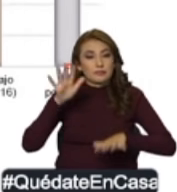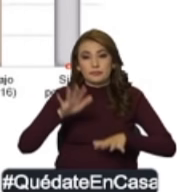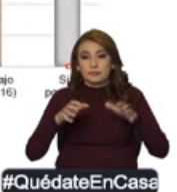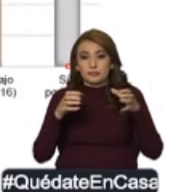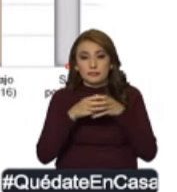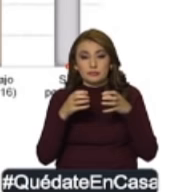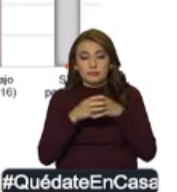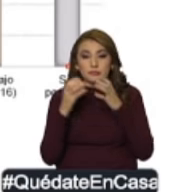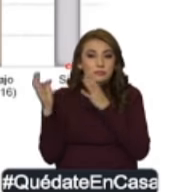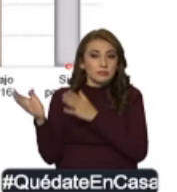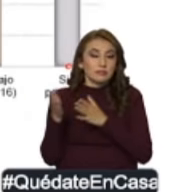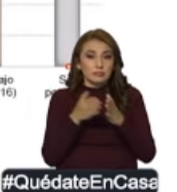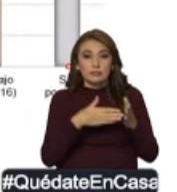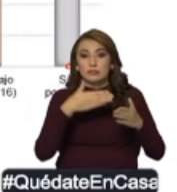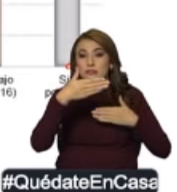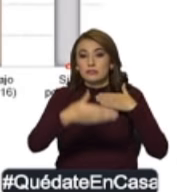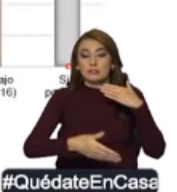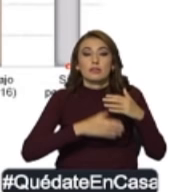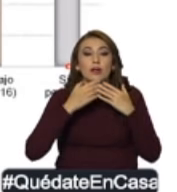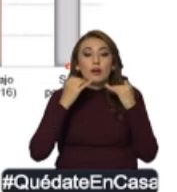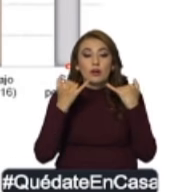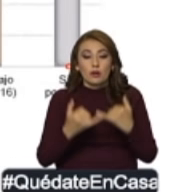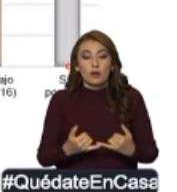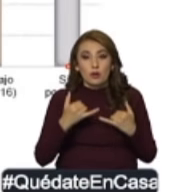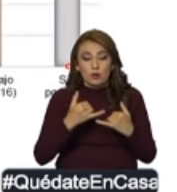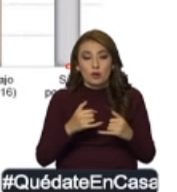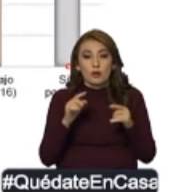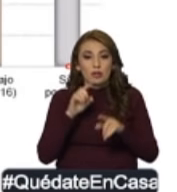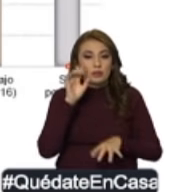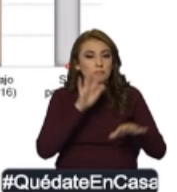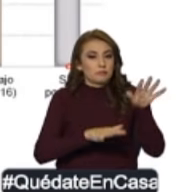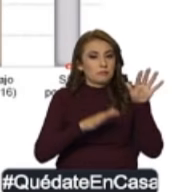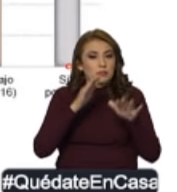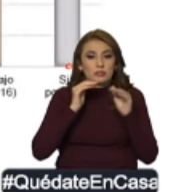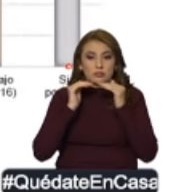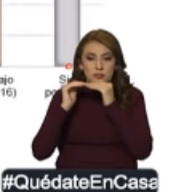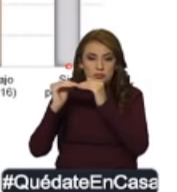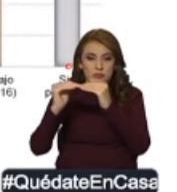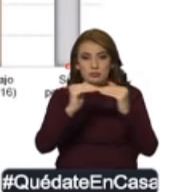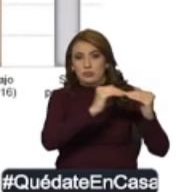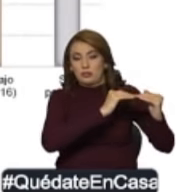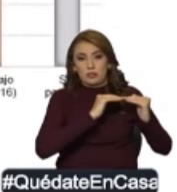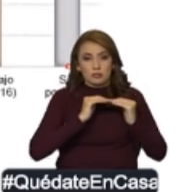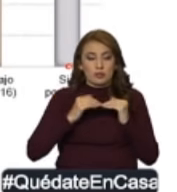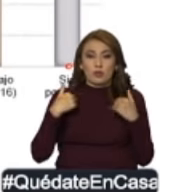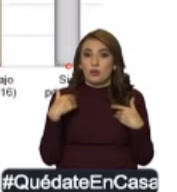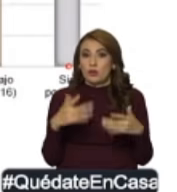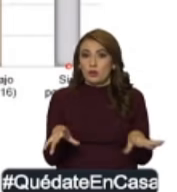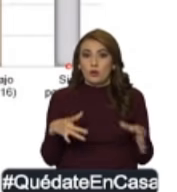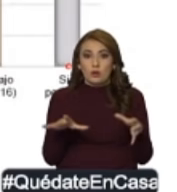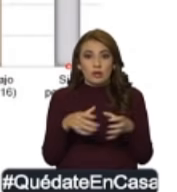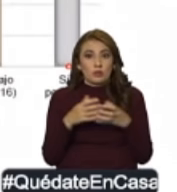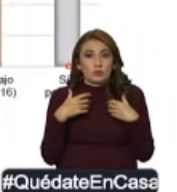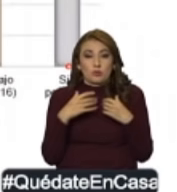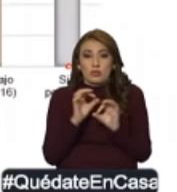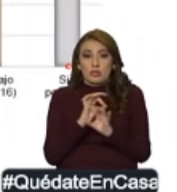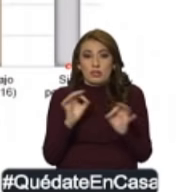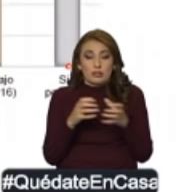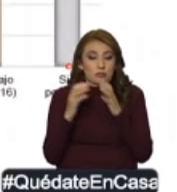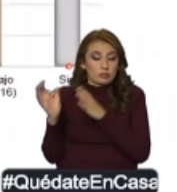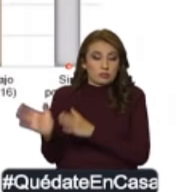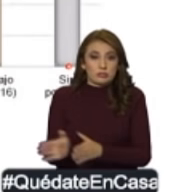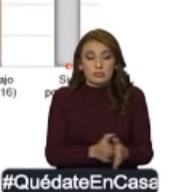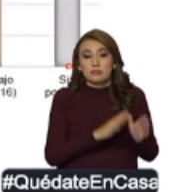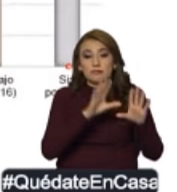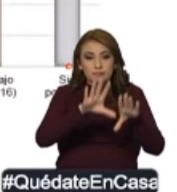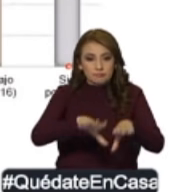millones de personas, en donde existen cantones que hay pocos casos o que no hay cantones, y estos deberán ser tomados